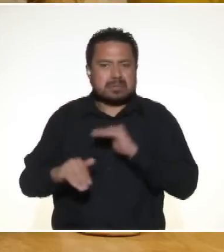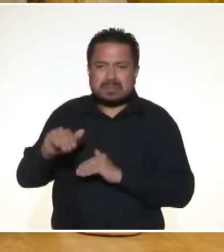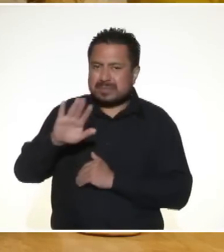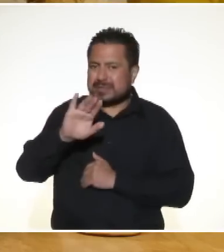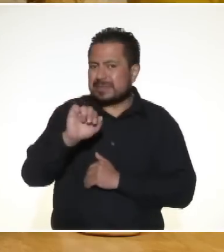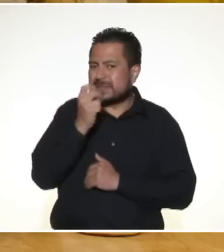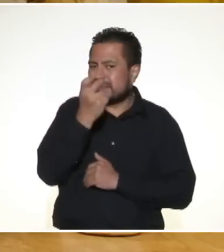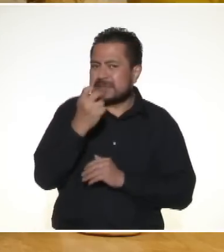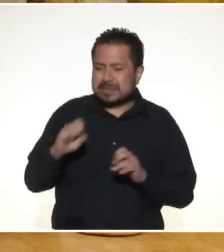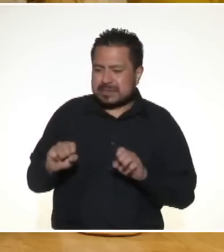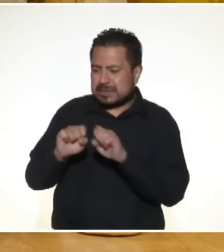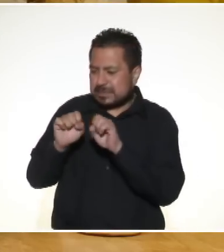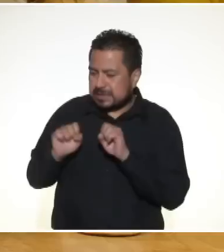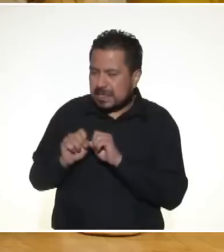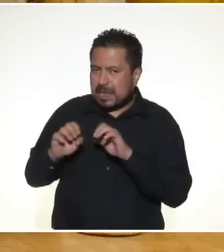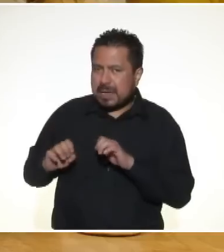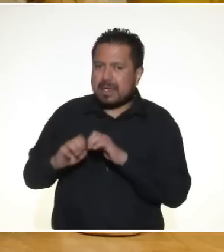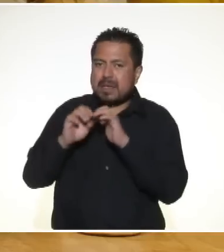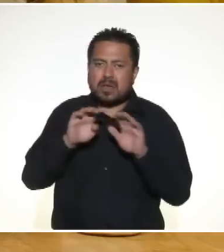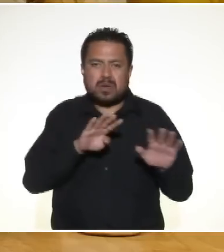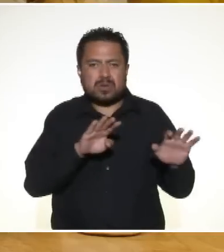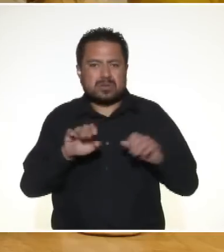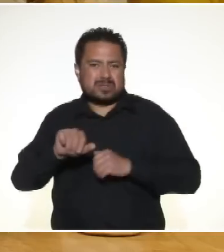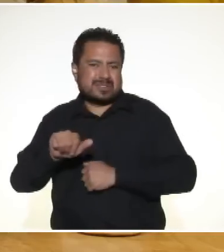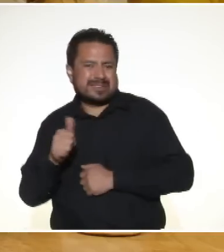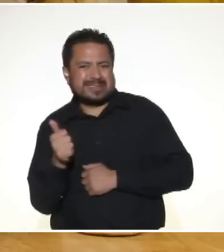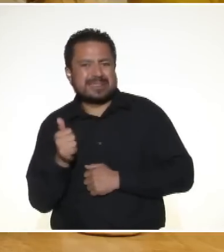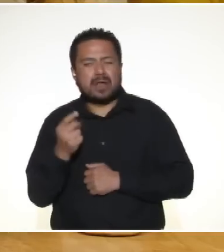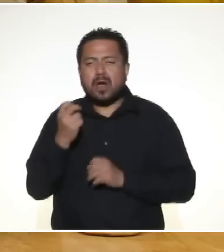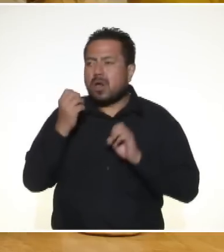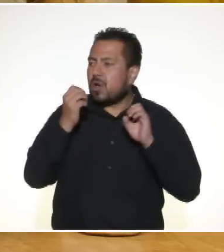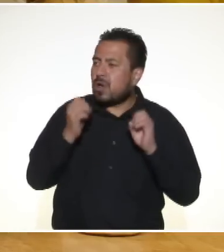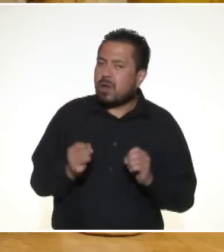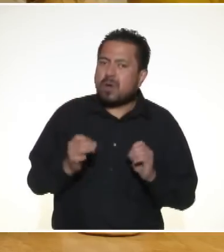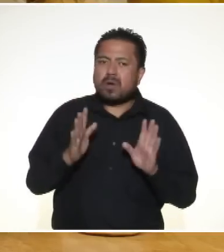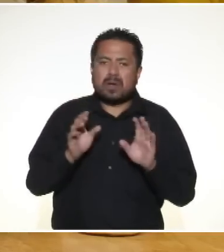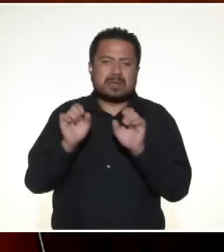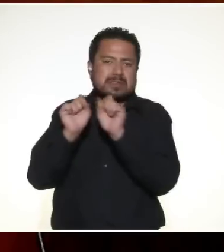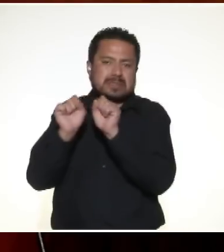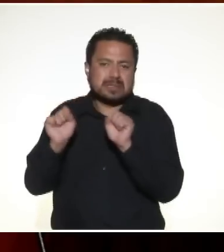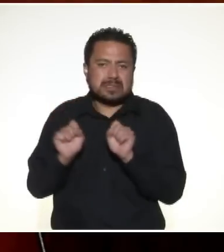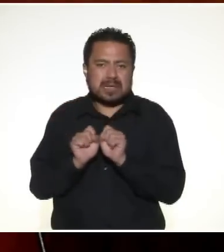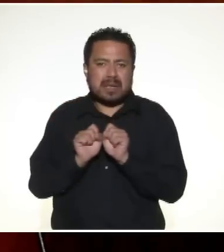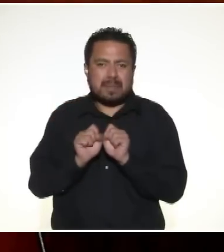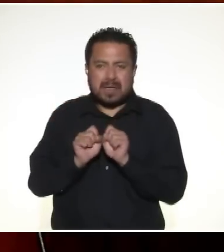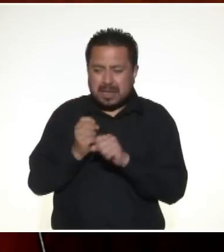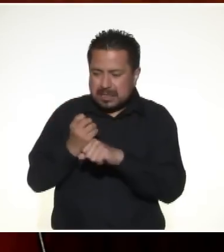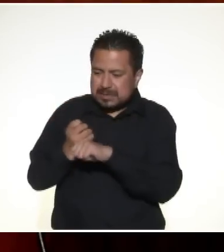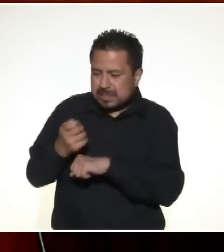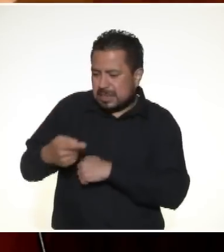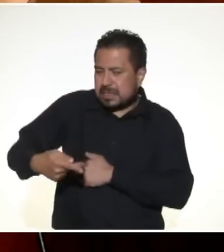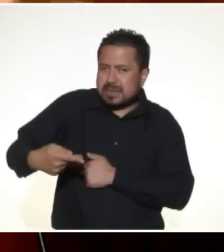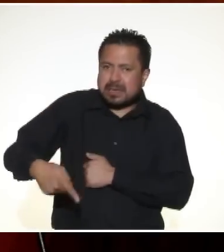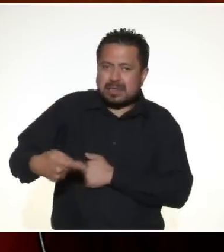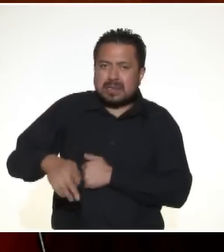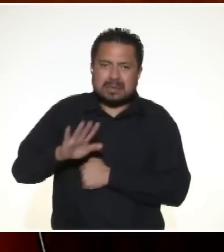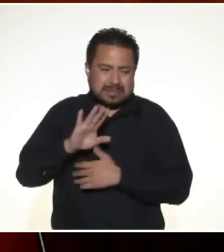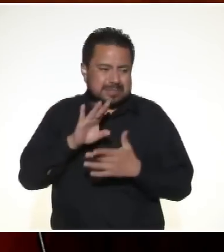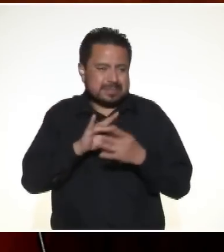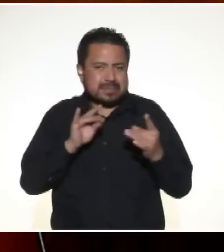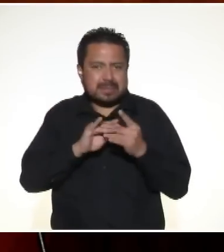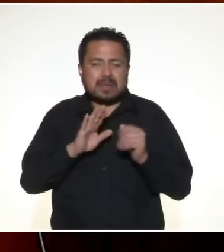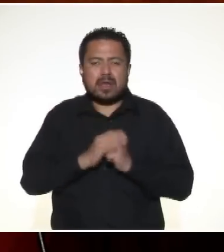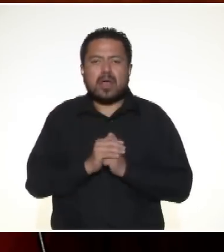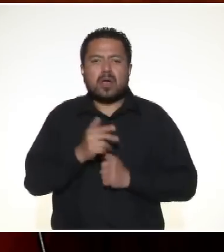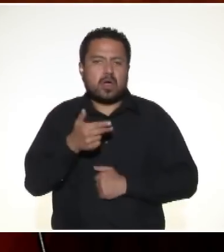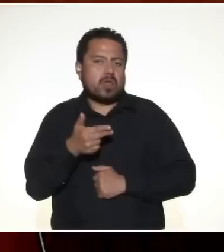sistema médico de emergencia, el es eso? 911, Ok. el 911 o el sistema local de emergencia. Me explico, estamos en